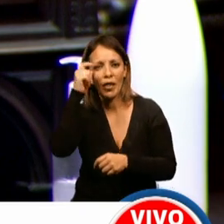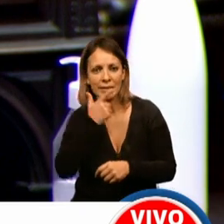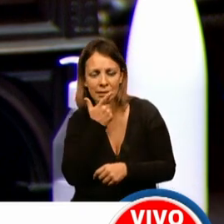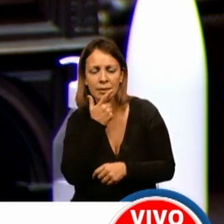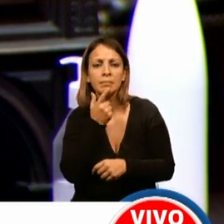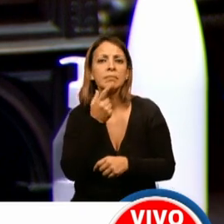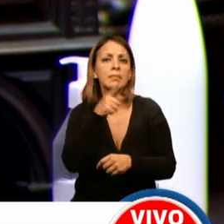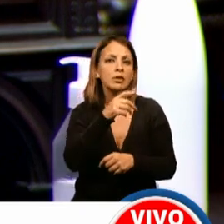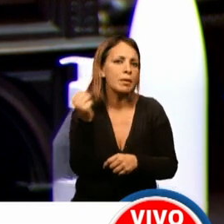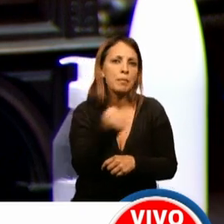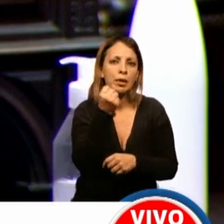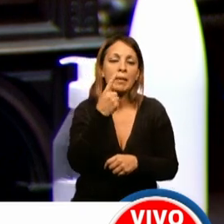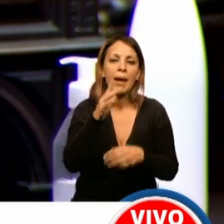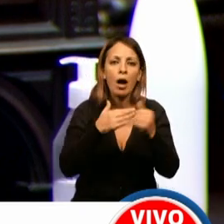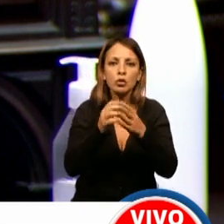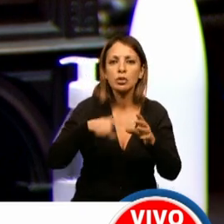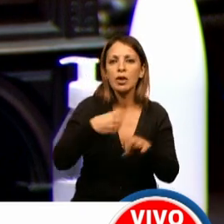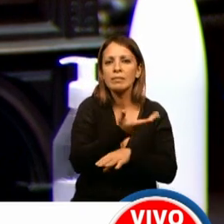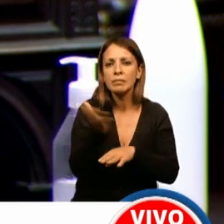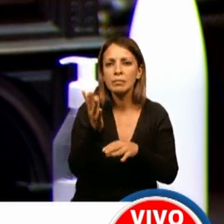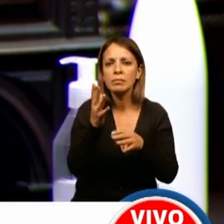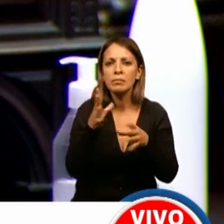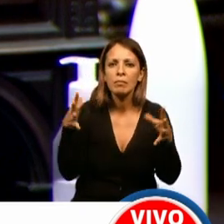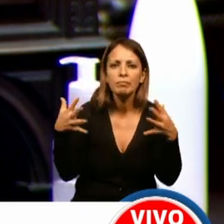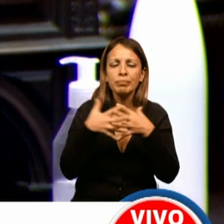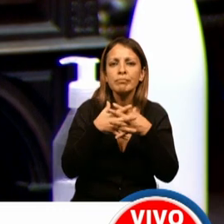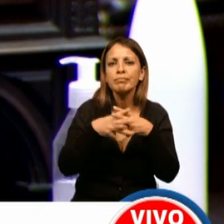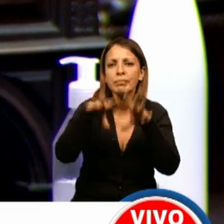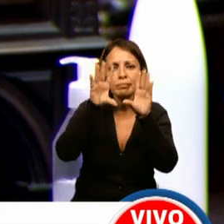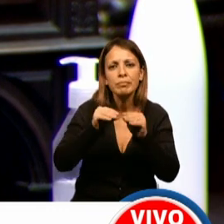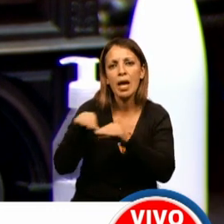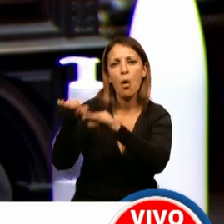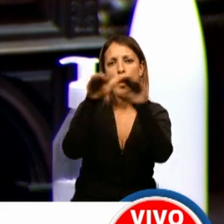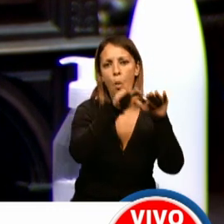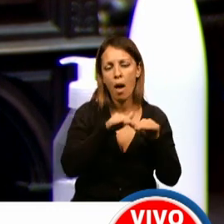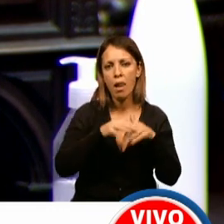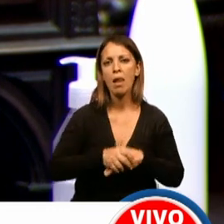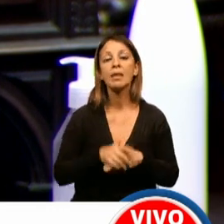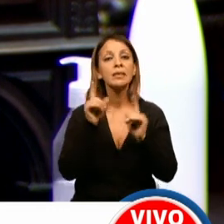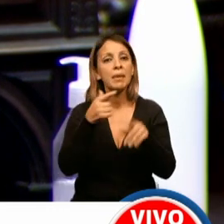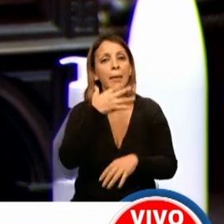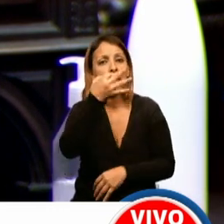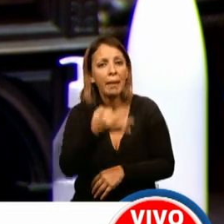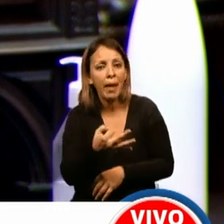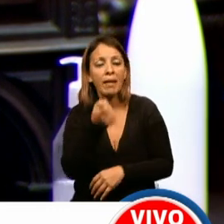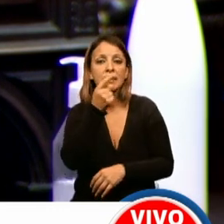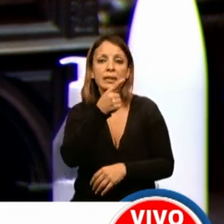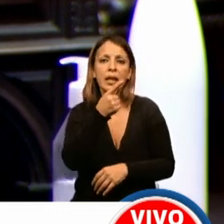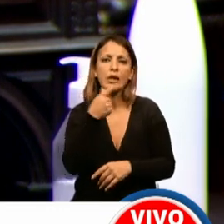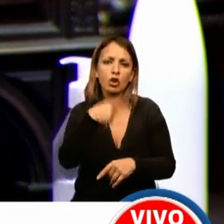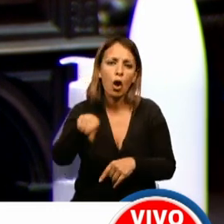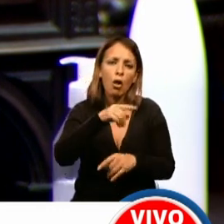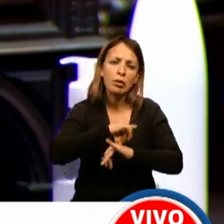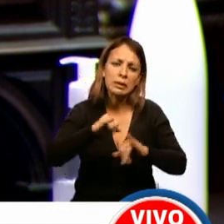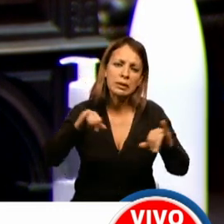fundamental para construir una sociedad integral e igualitaria también es verdad que si bien se ha promovido la igualdad